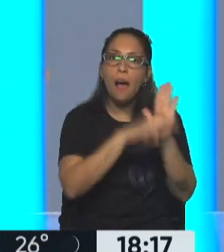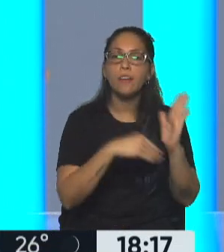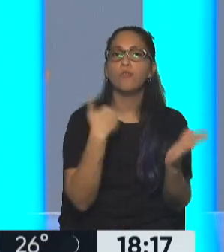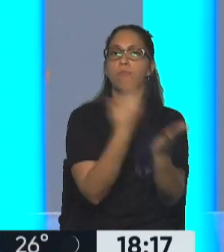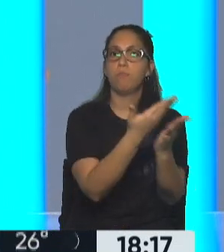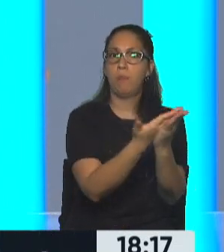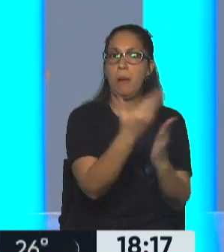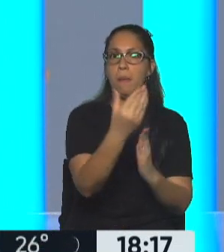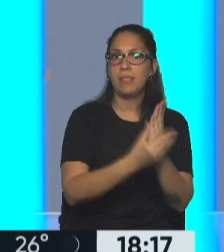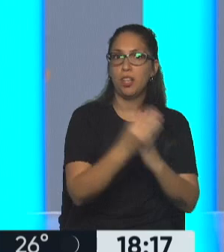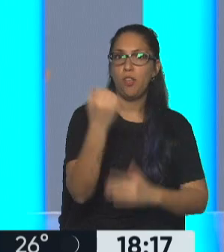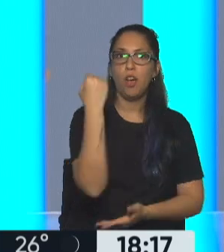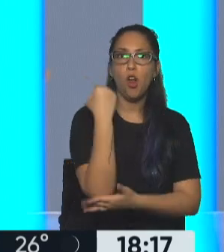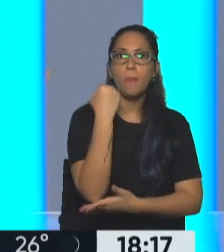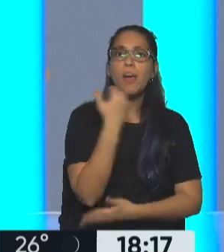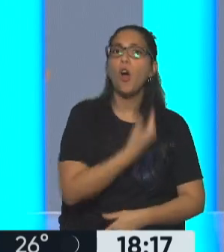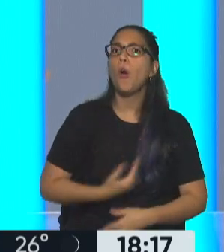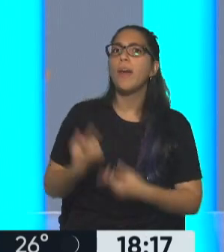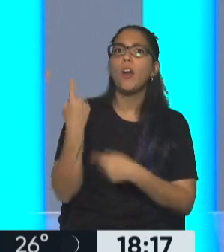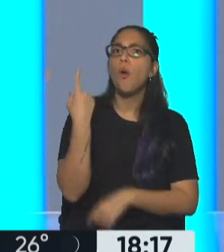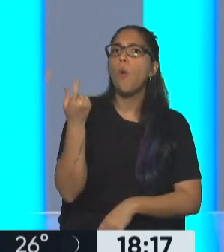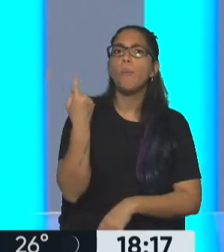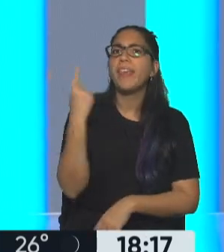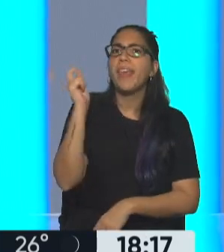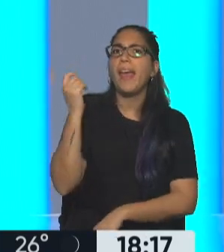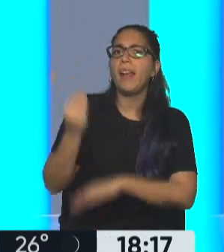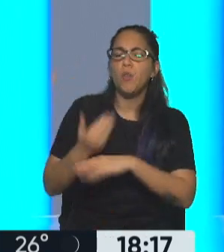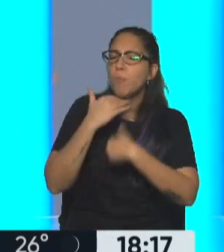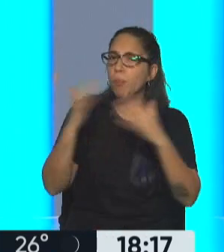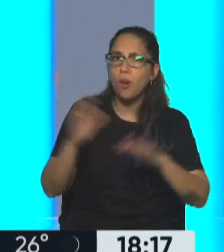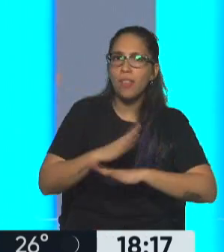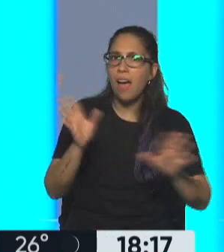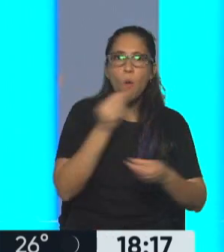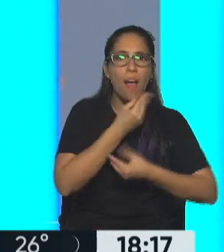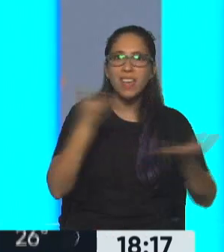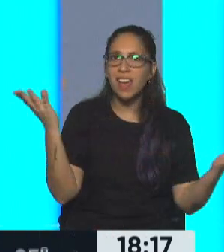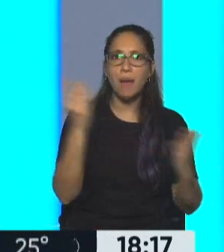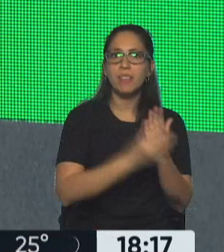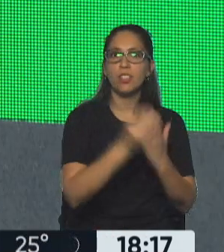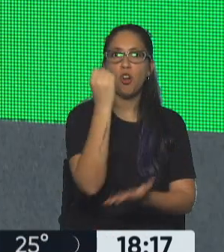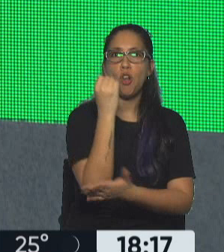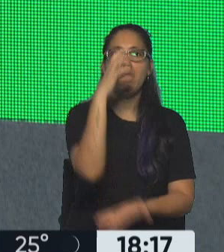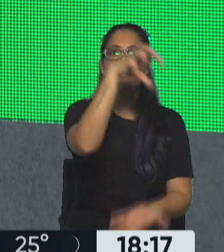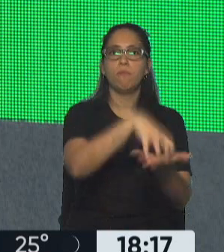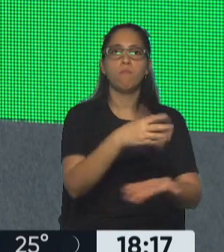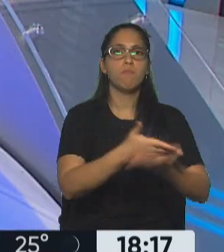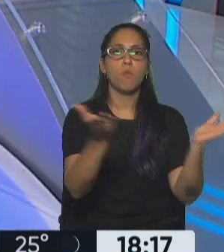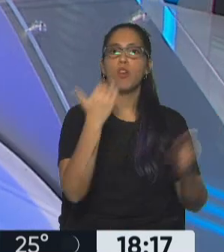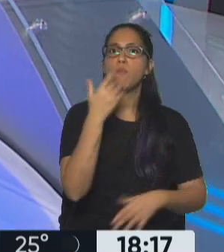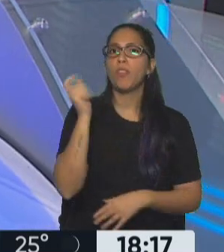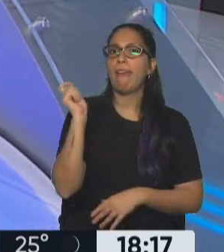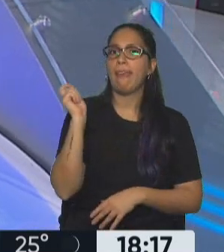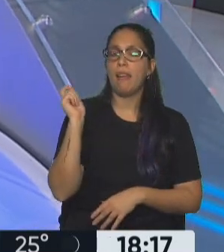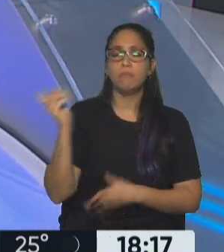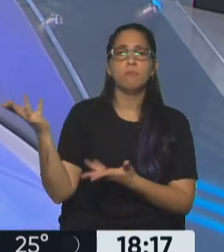Economía, sea del gobierno que sea, porque el Ministerio de Economía, como organismo público, no depende de quién esté en el cargo, entonces recibe